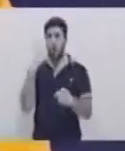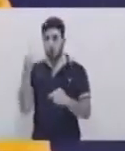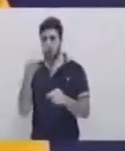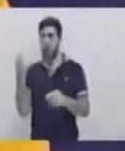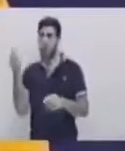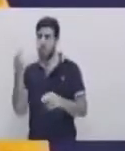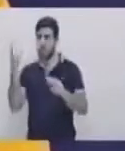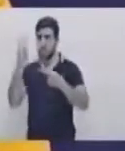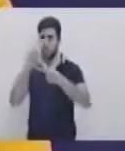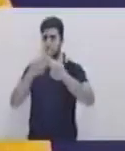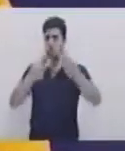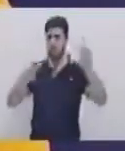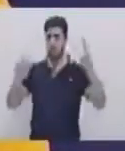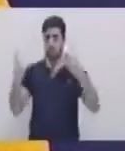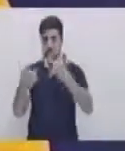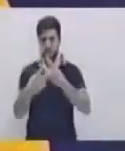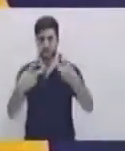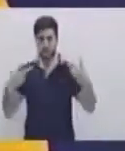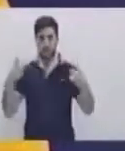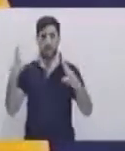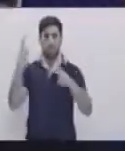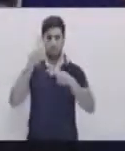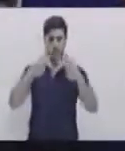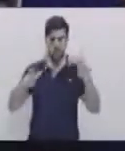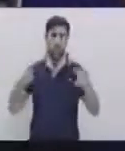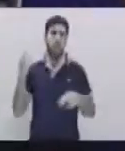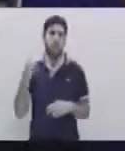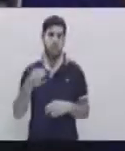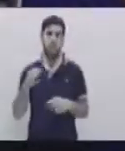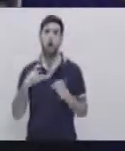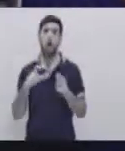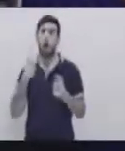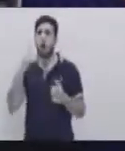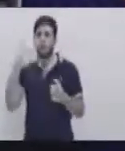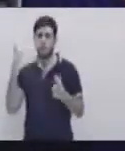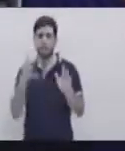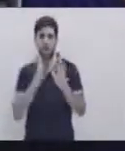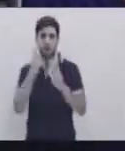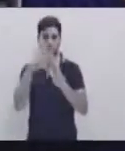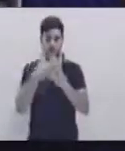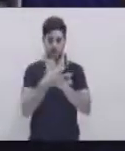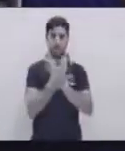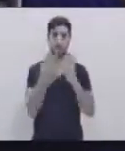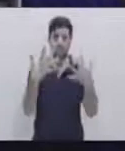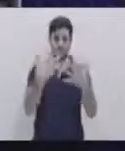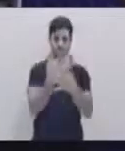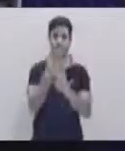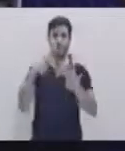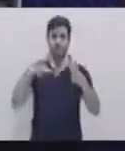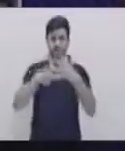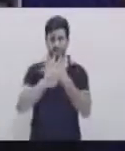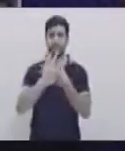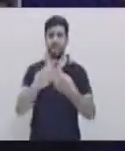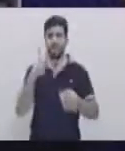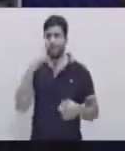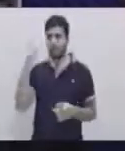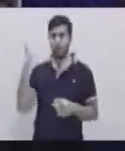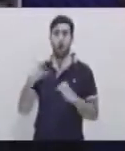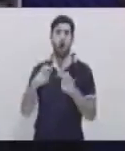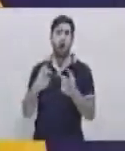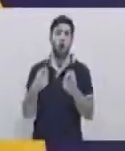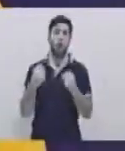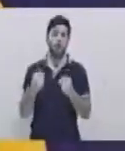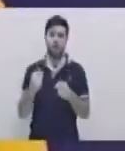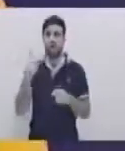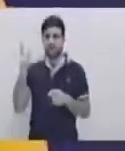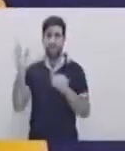tener directamente el volumen de cada uno de los entrelazados que hicimos y la parte oscura da el